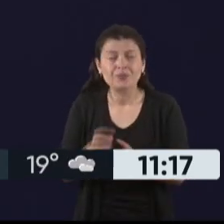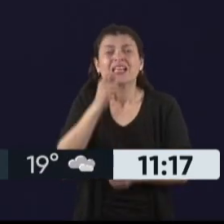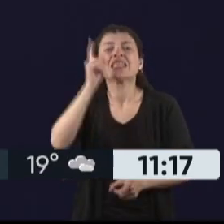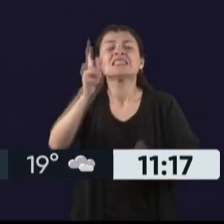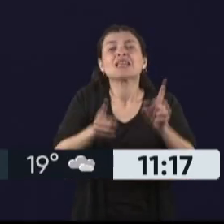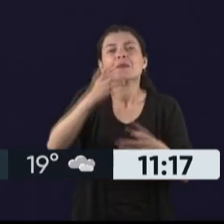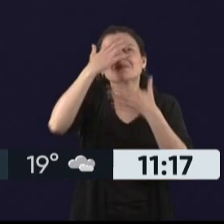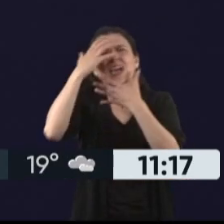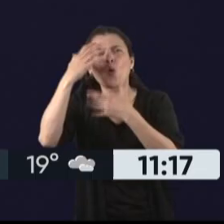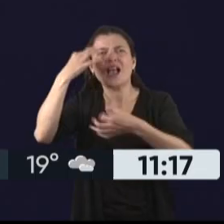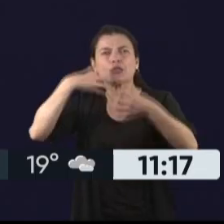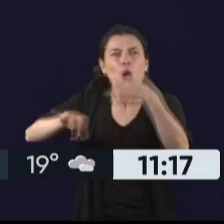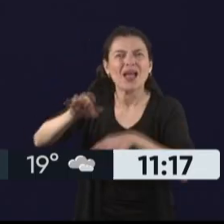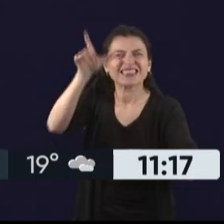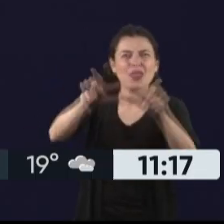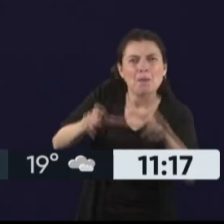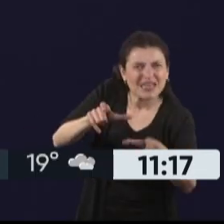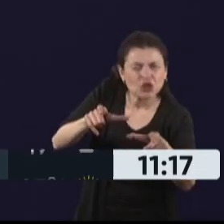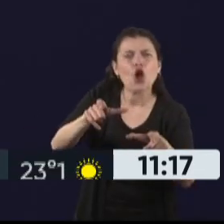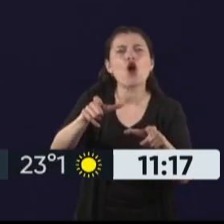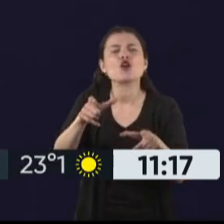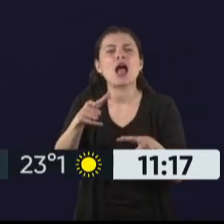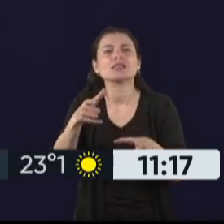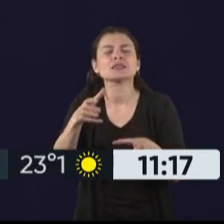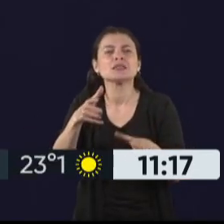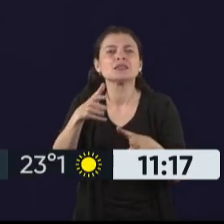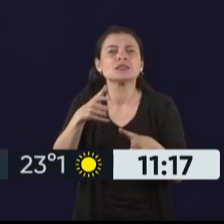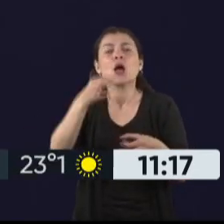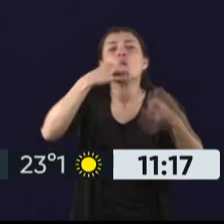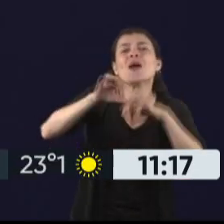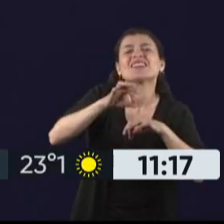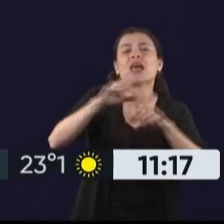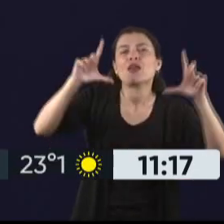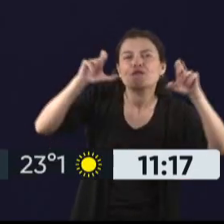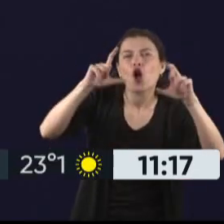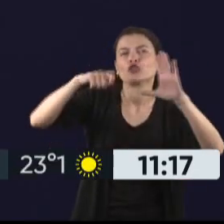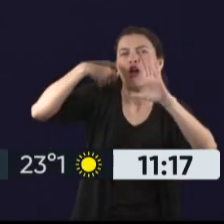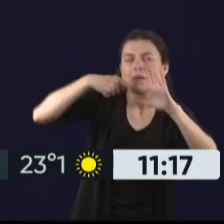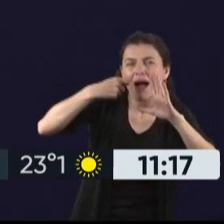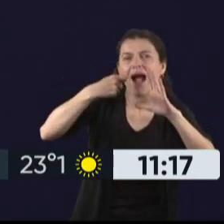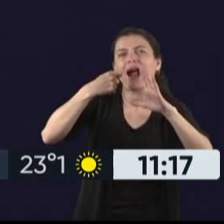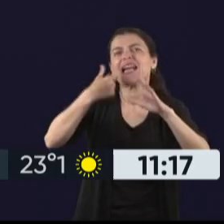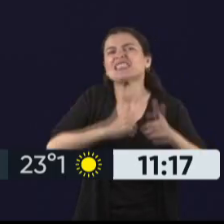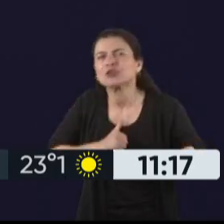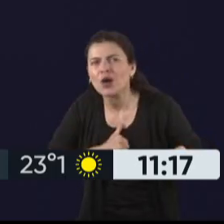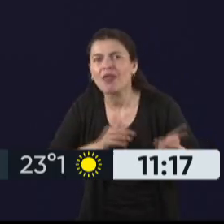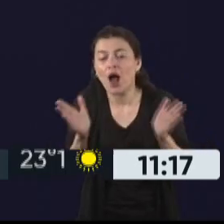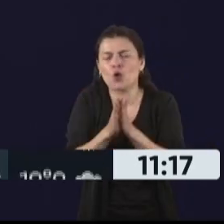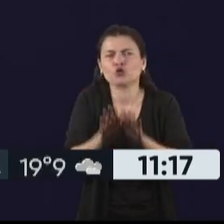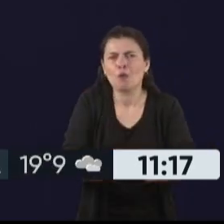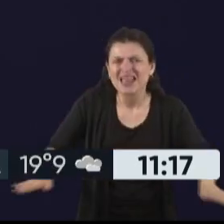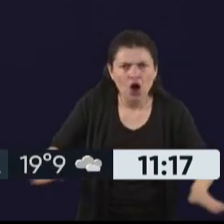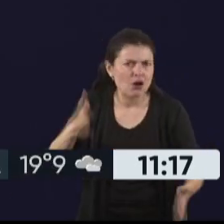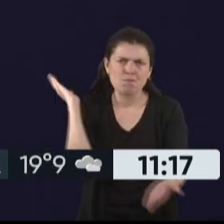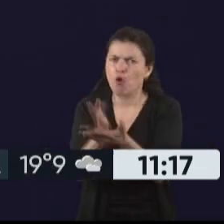el crimen organizado, el secuestro extorsivo, la pornografía infantil también elevarán las penas. Los delitos